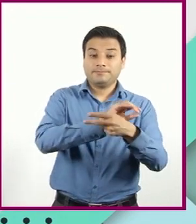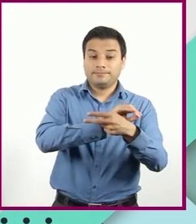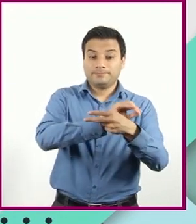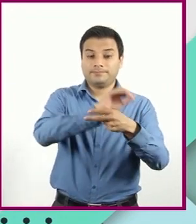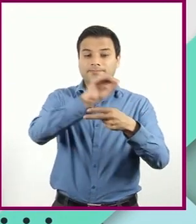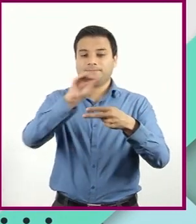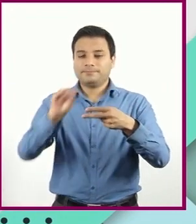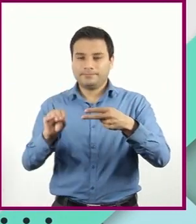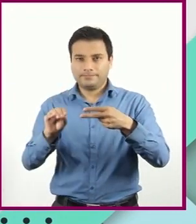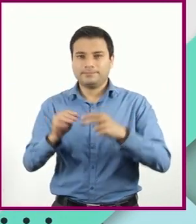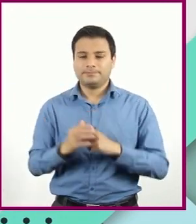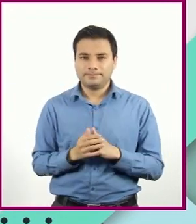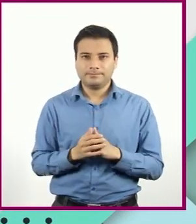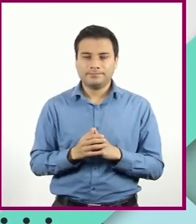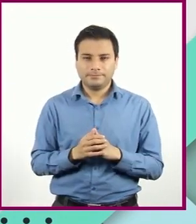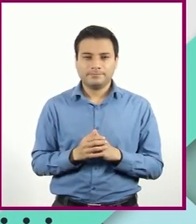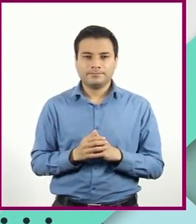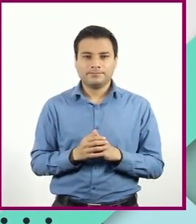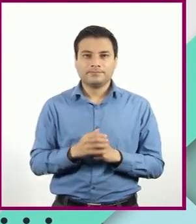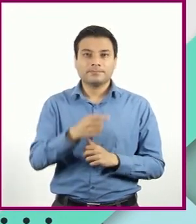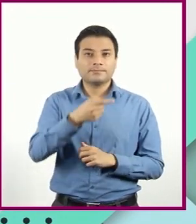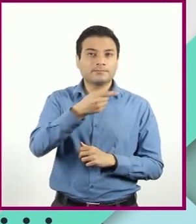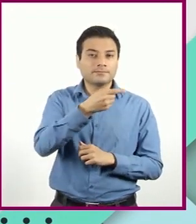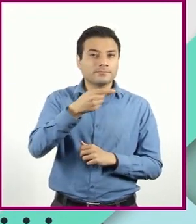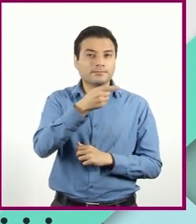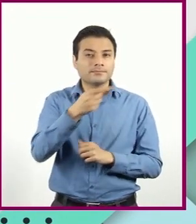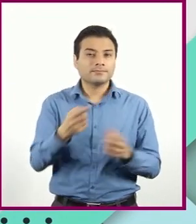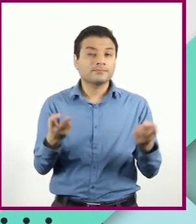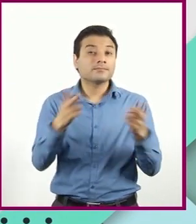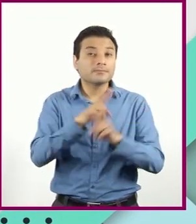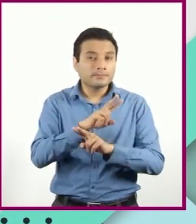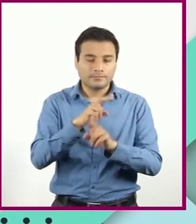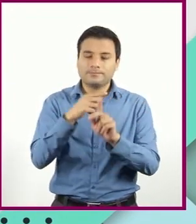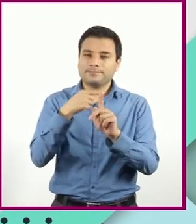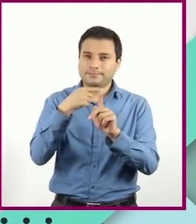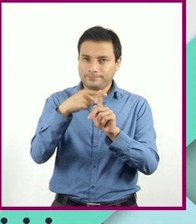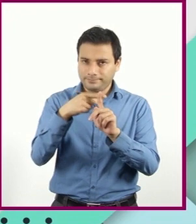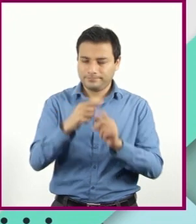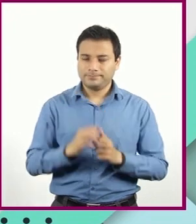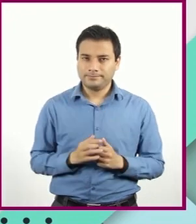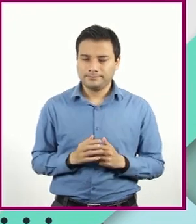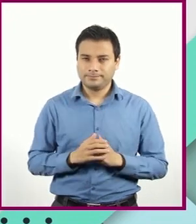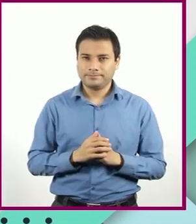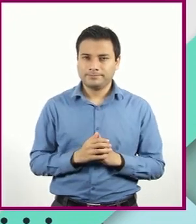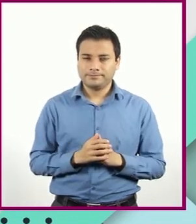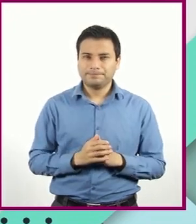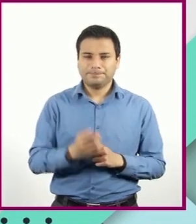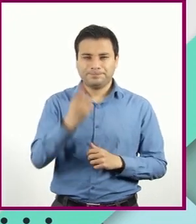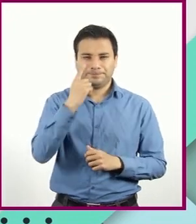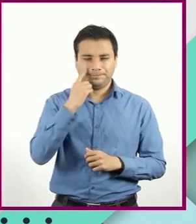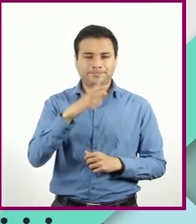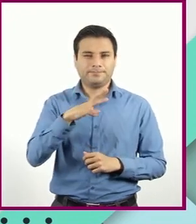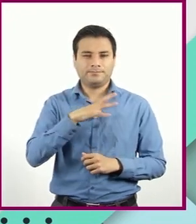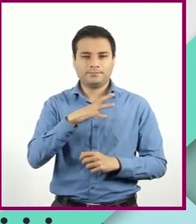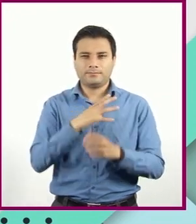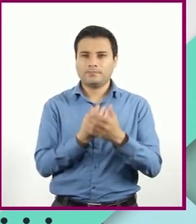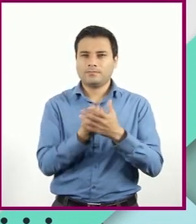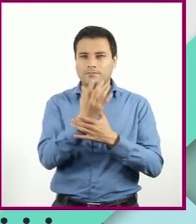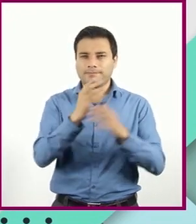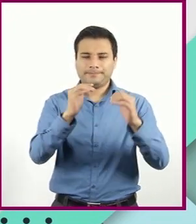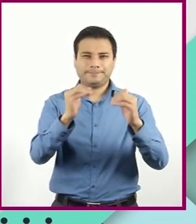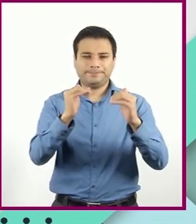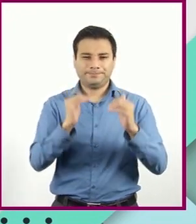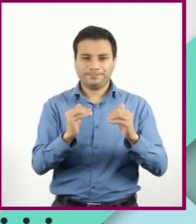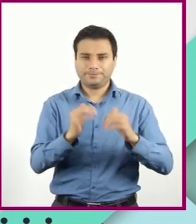miembro realizando la operación inversa, es decir, sumando. Ahora tenemos una nueva expresión equivalente a